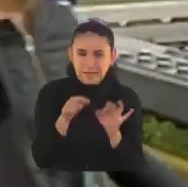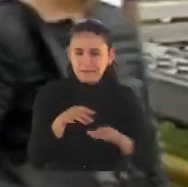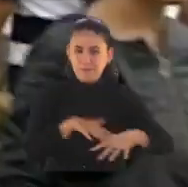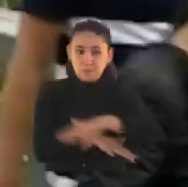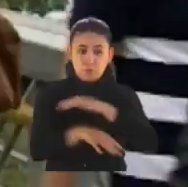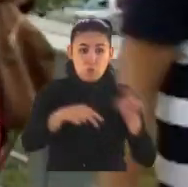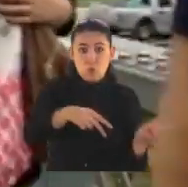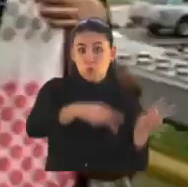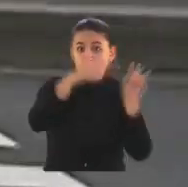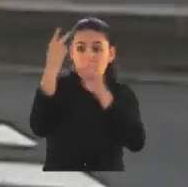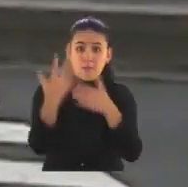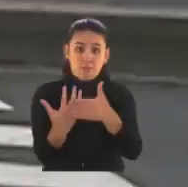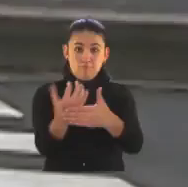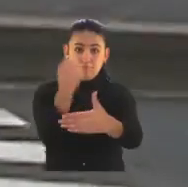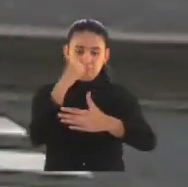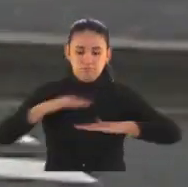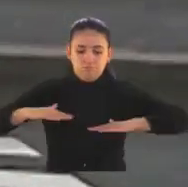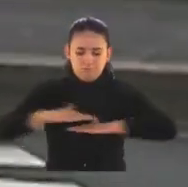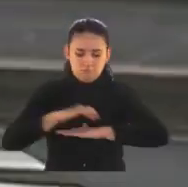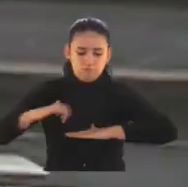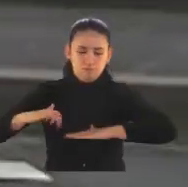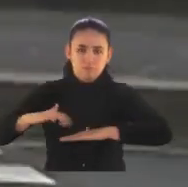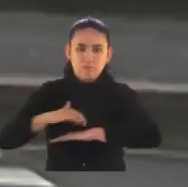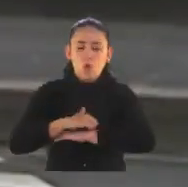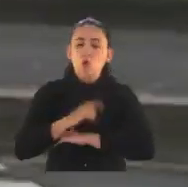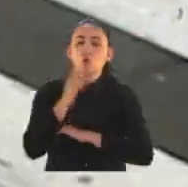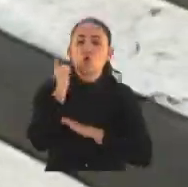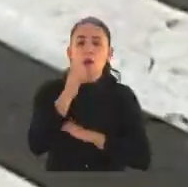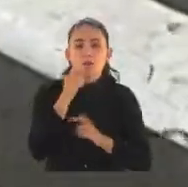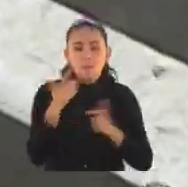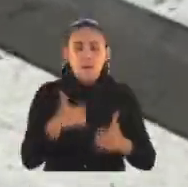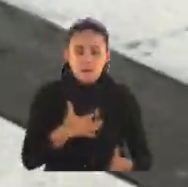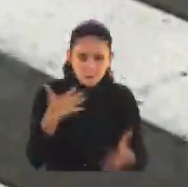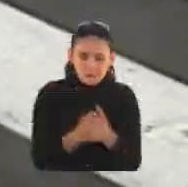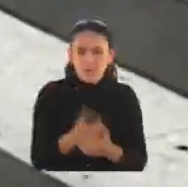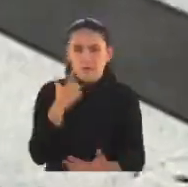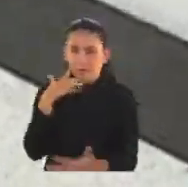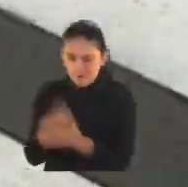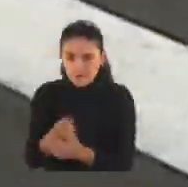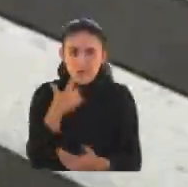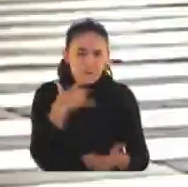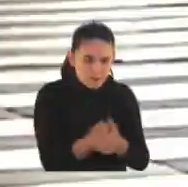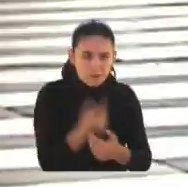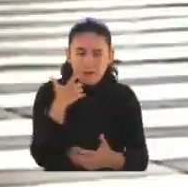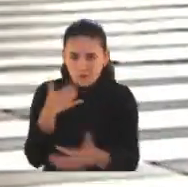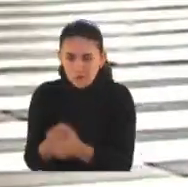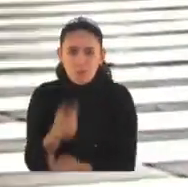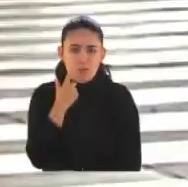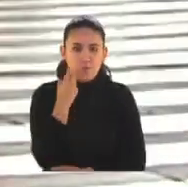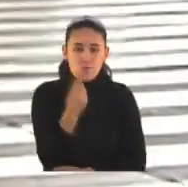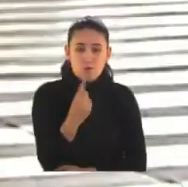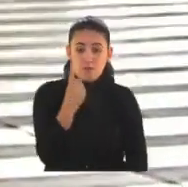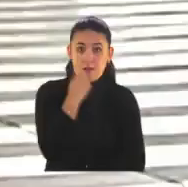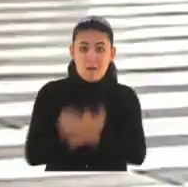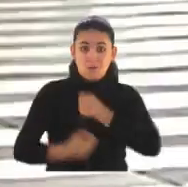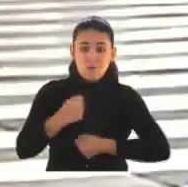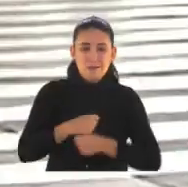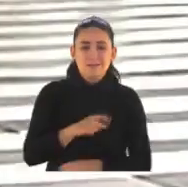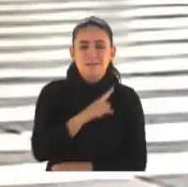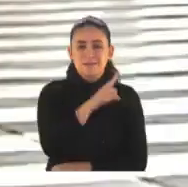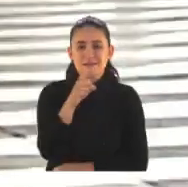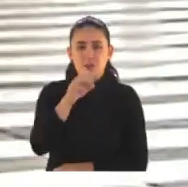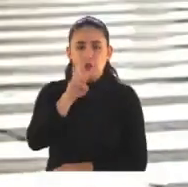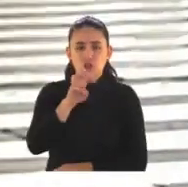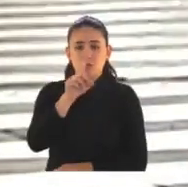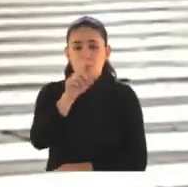reemplazar puentes peatonales por cruces seguros se debe a las cifras de accidentalidad en los que se ve implicado una persona. El año pasado murieron 181